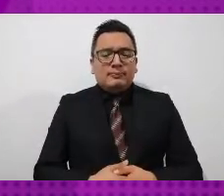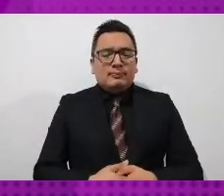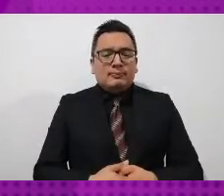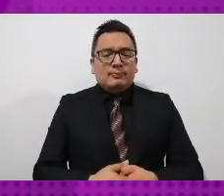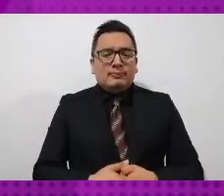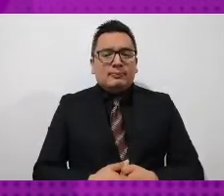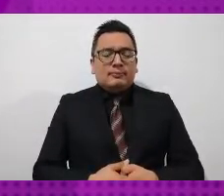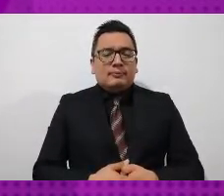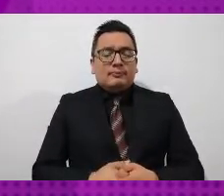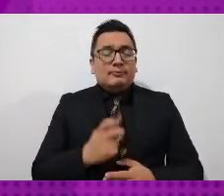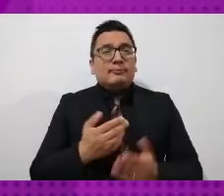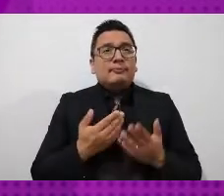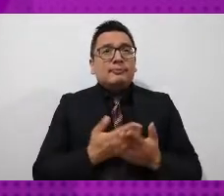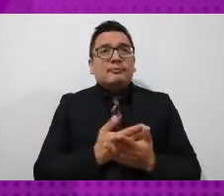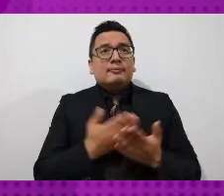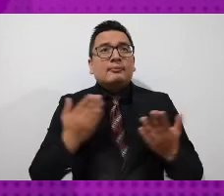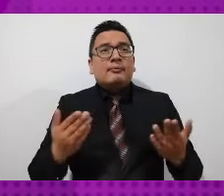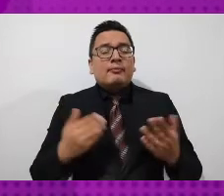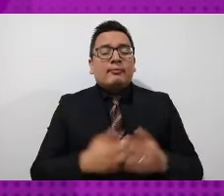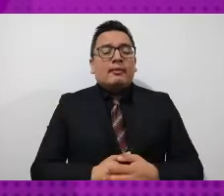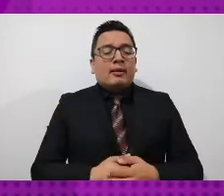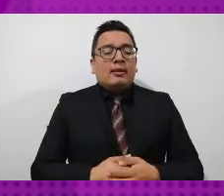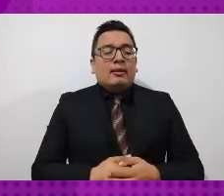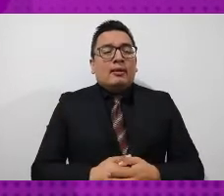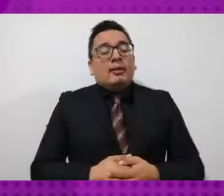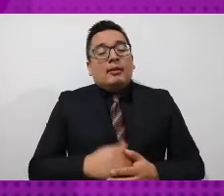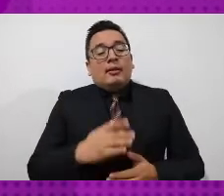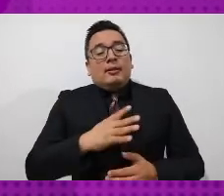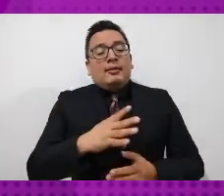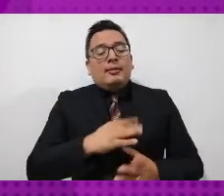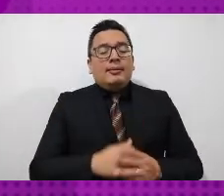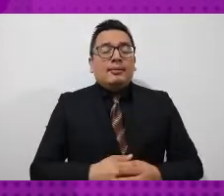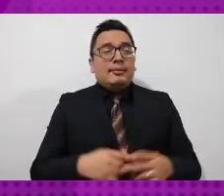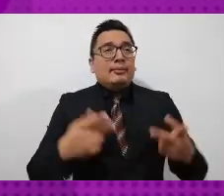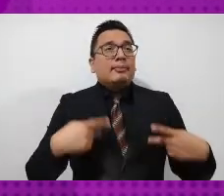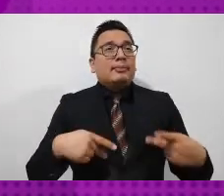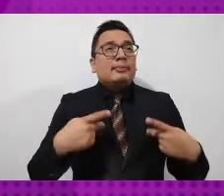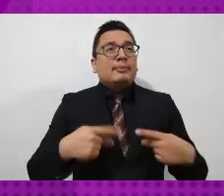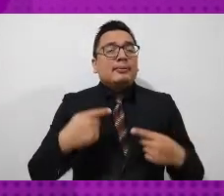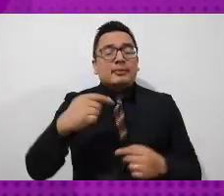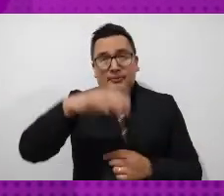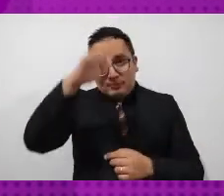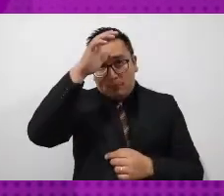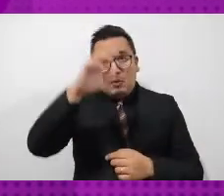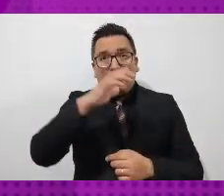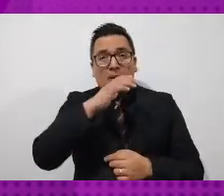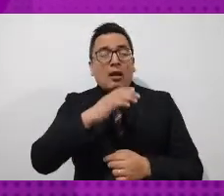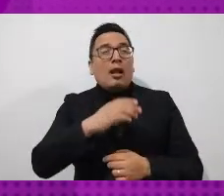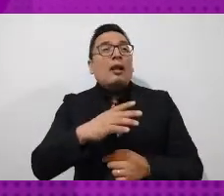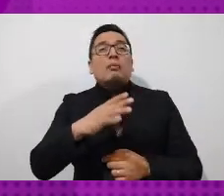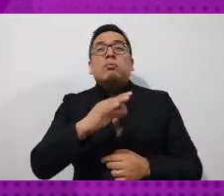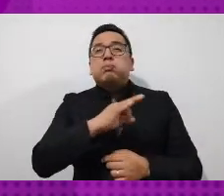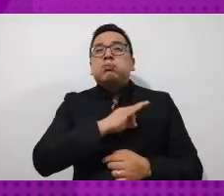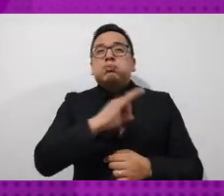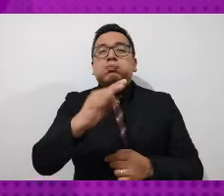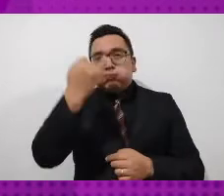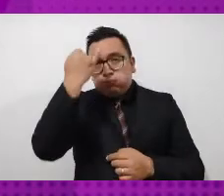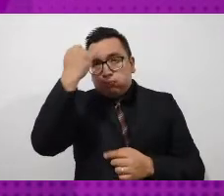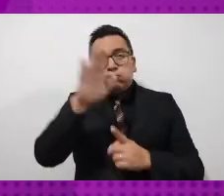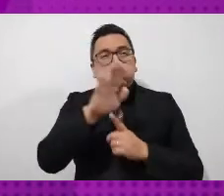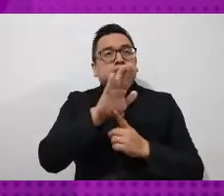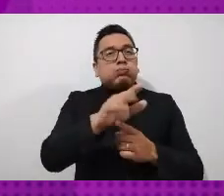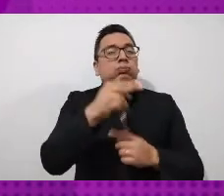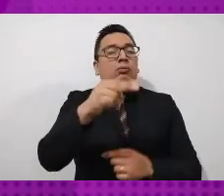popular es un derecho que tiene toda la ciudadanía coahuilense para poder, en todo caso, iniciar